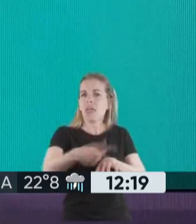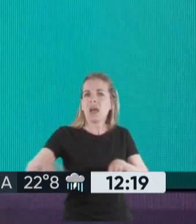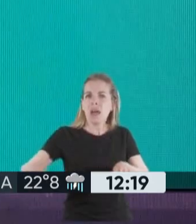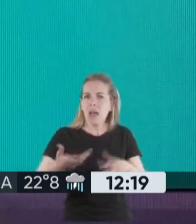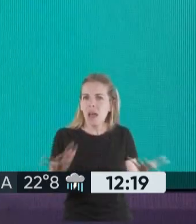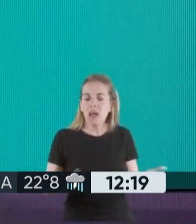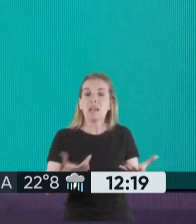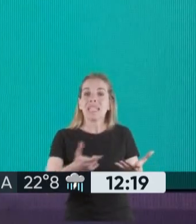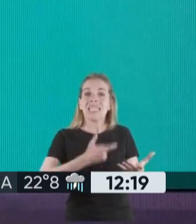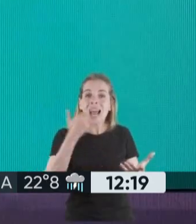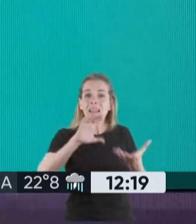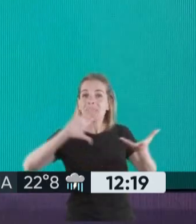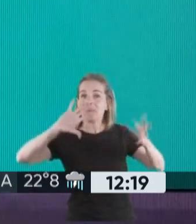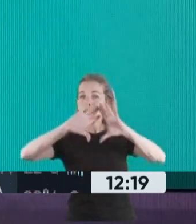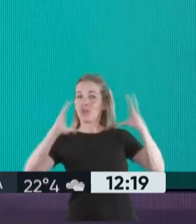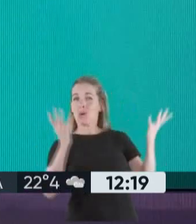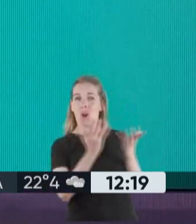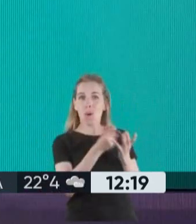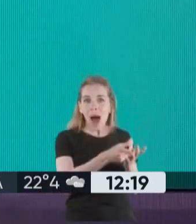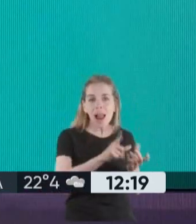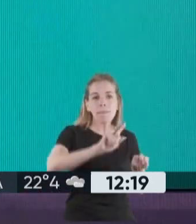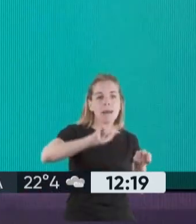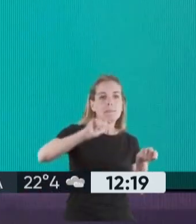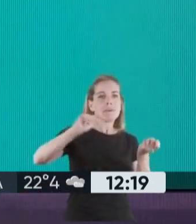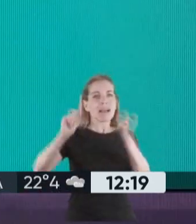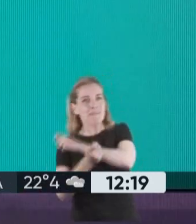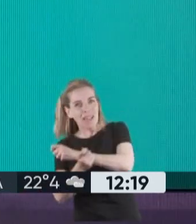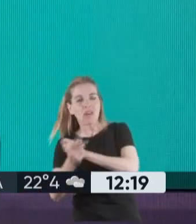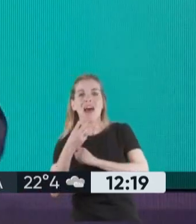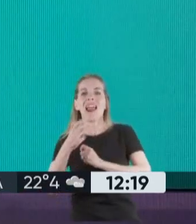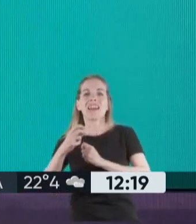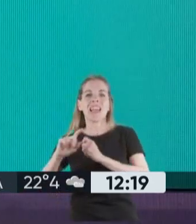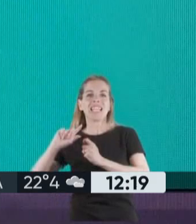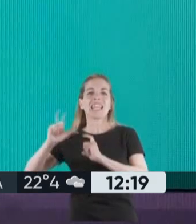del calentamiento global, a las energías renovables.